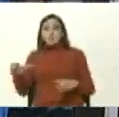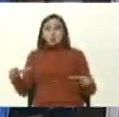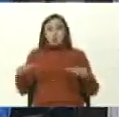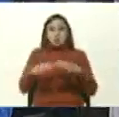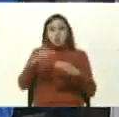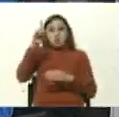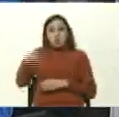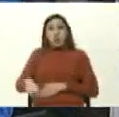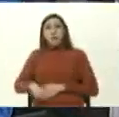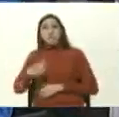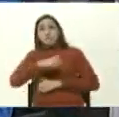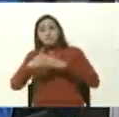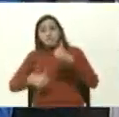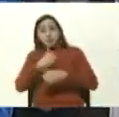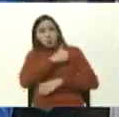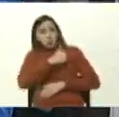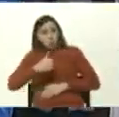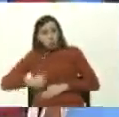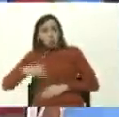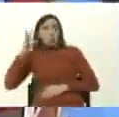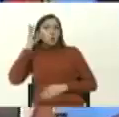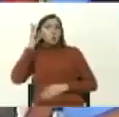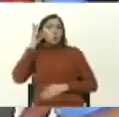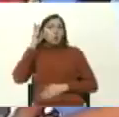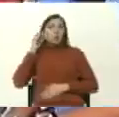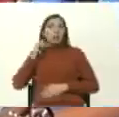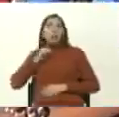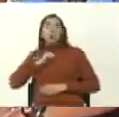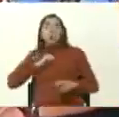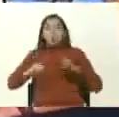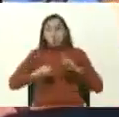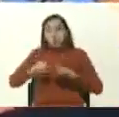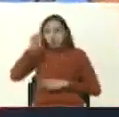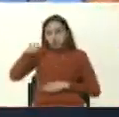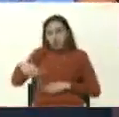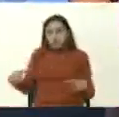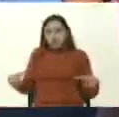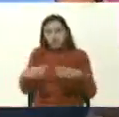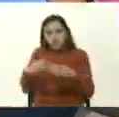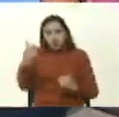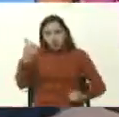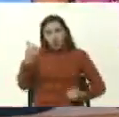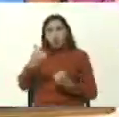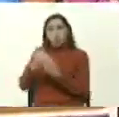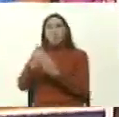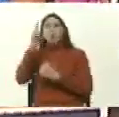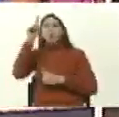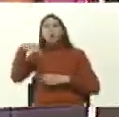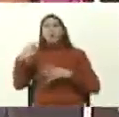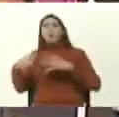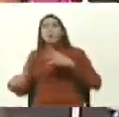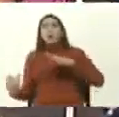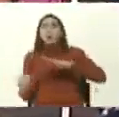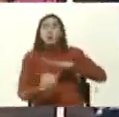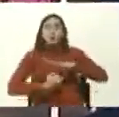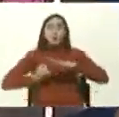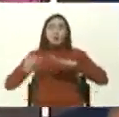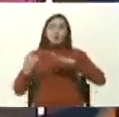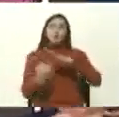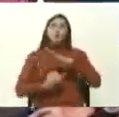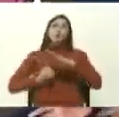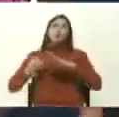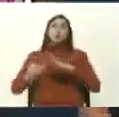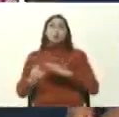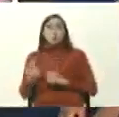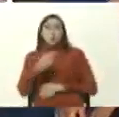que es vicepresidenta del IPASME, los compañeros de Somos Venezuela, aquí está Imperio Rivero, de FEDE, la compañera Gladys Barreto,